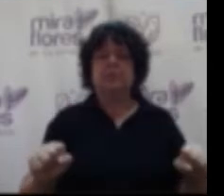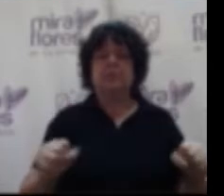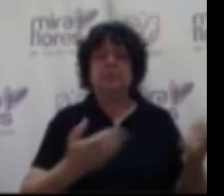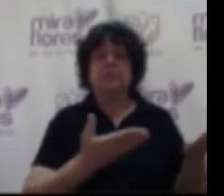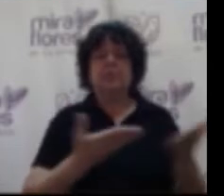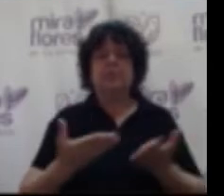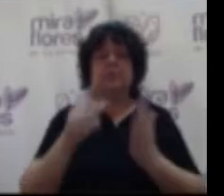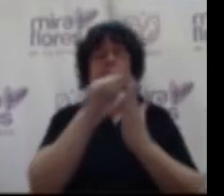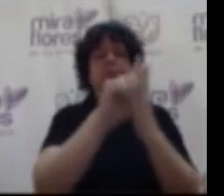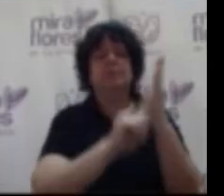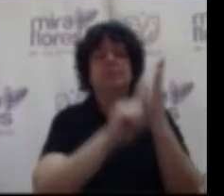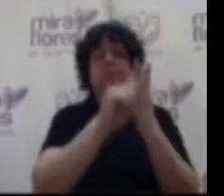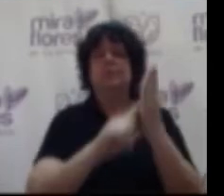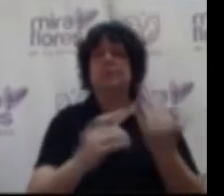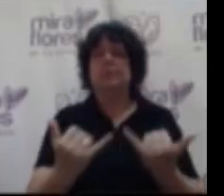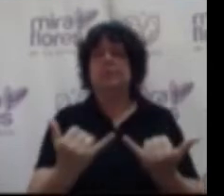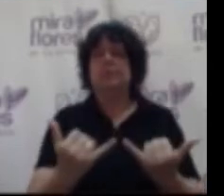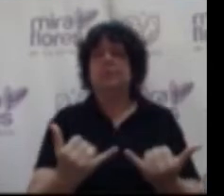a pasar la lista del caso